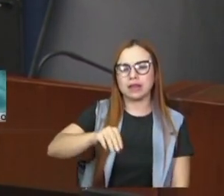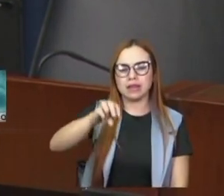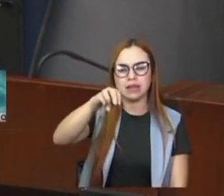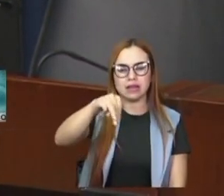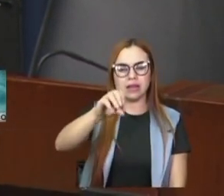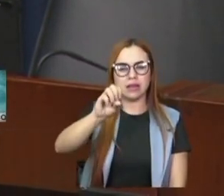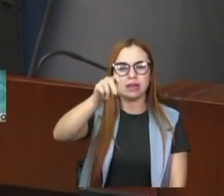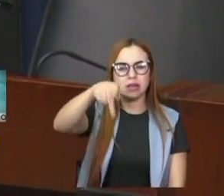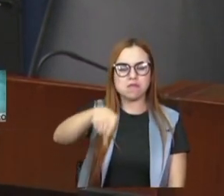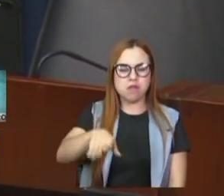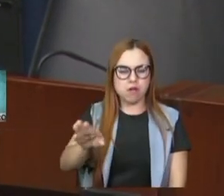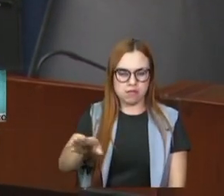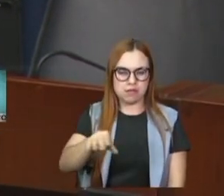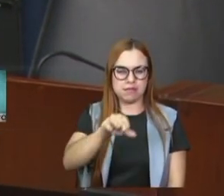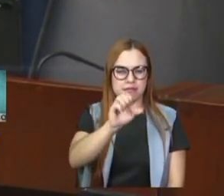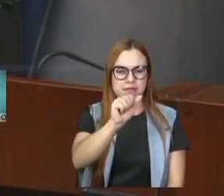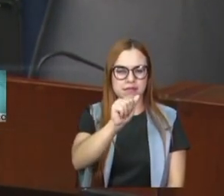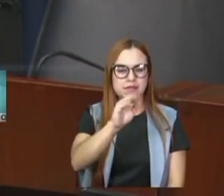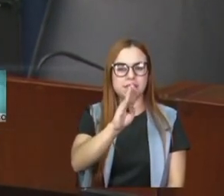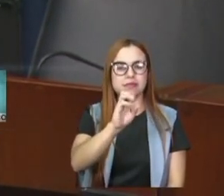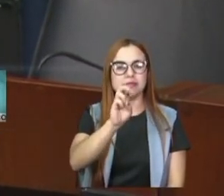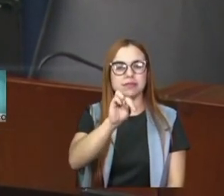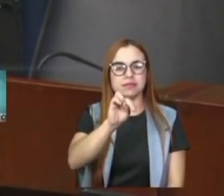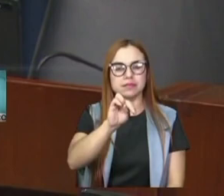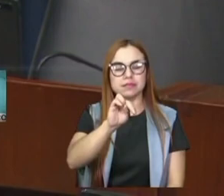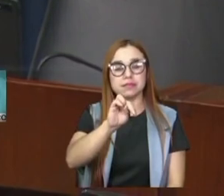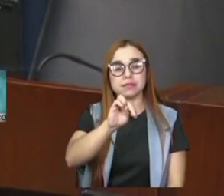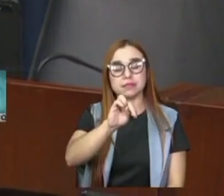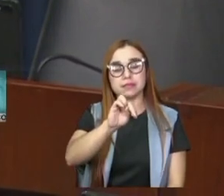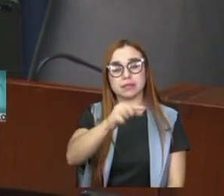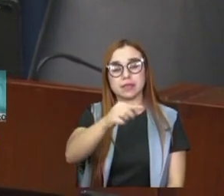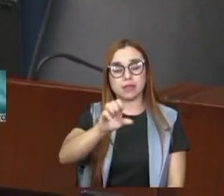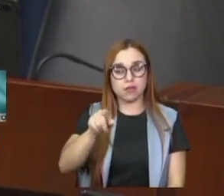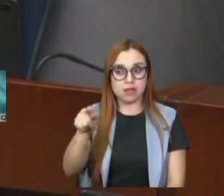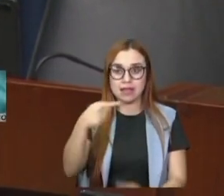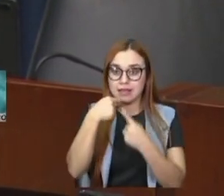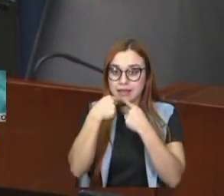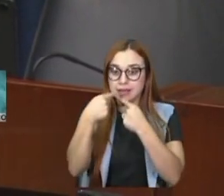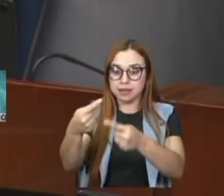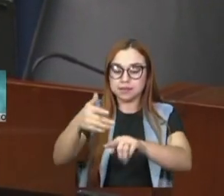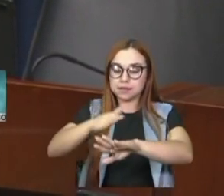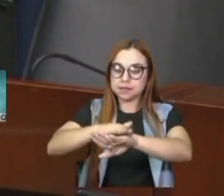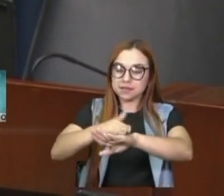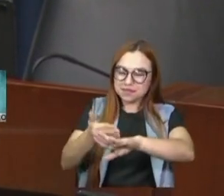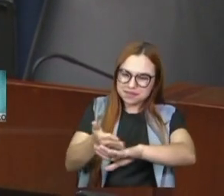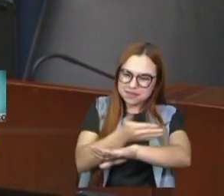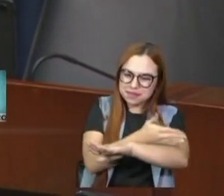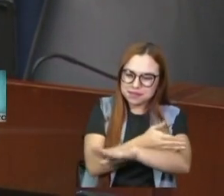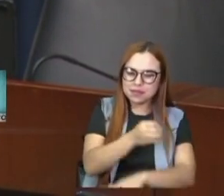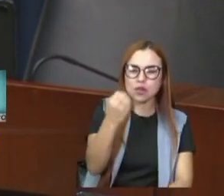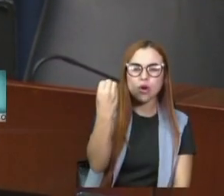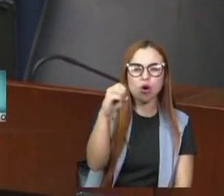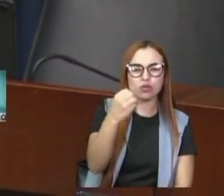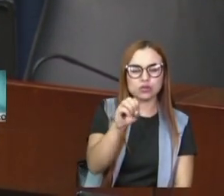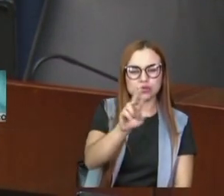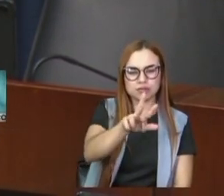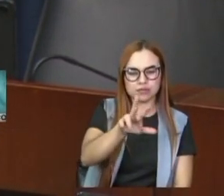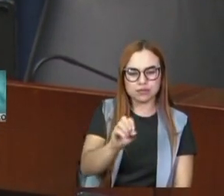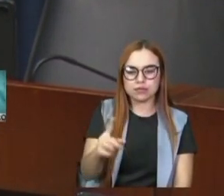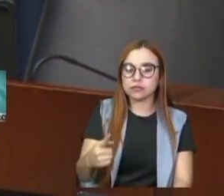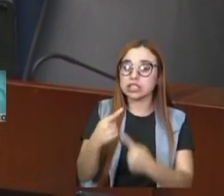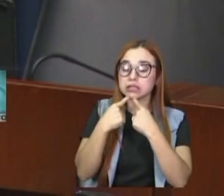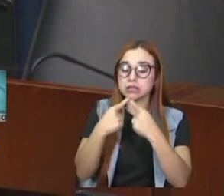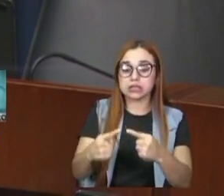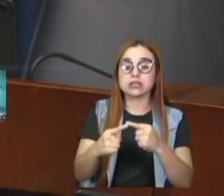de la cual el día 30 de octubre dieron la orden de proceder del corredor del Caribe en la provincia de